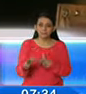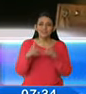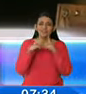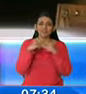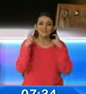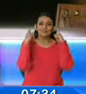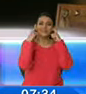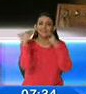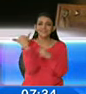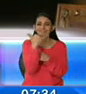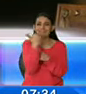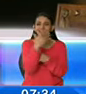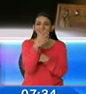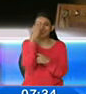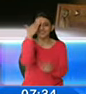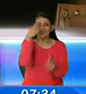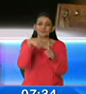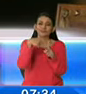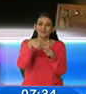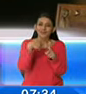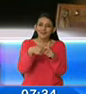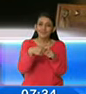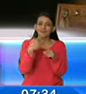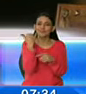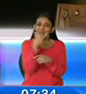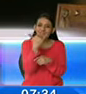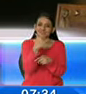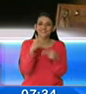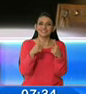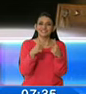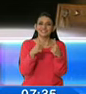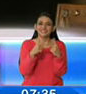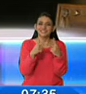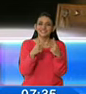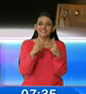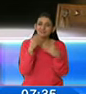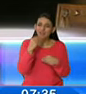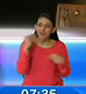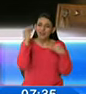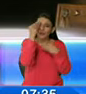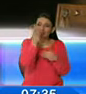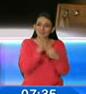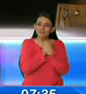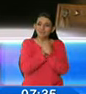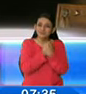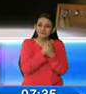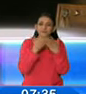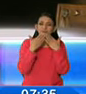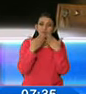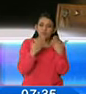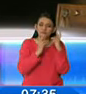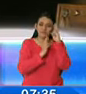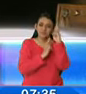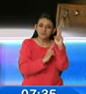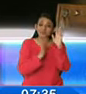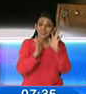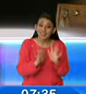El optimismo, el buen humor, el ejercicio de valores como la amabilidad, la tolerancia, el